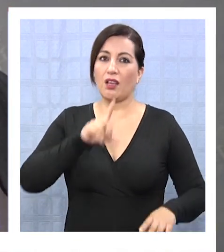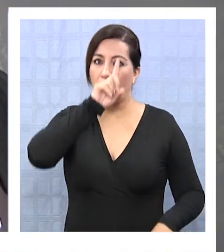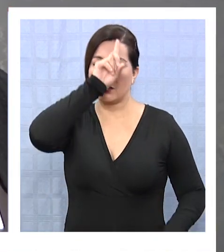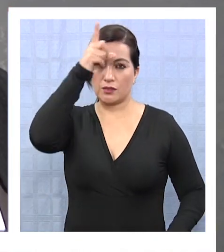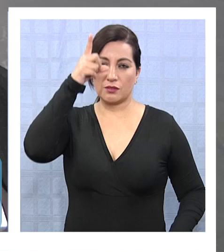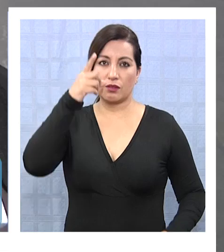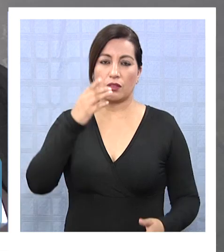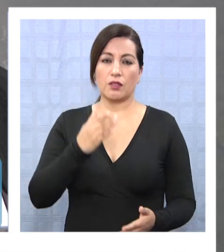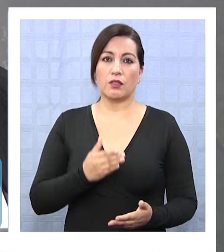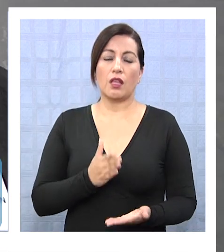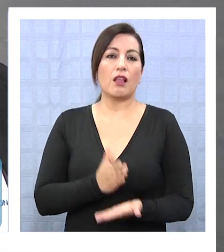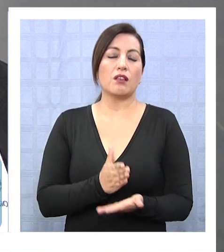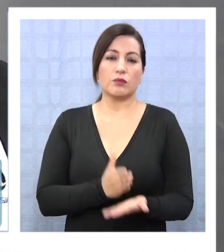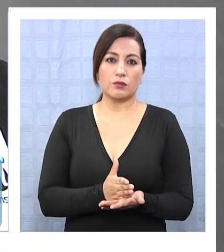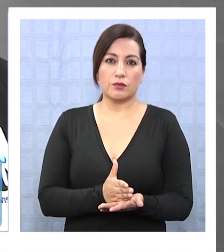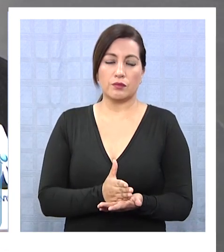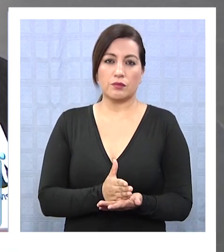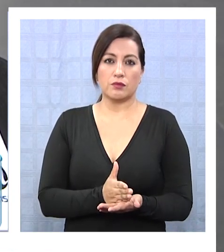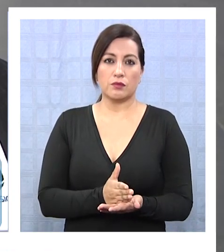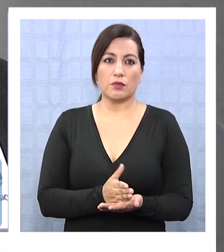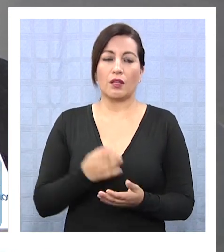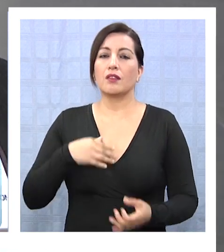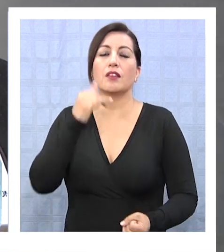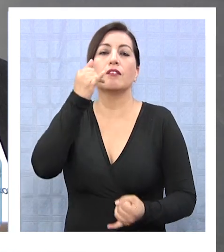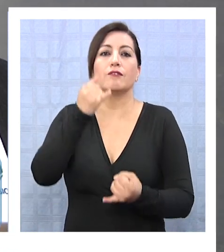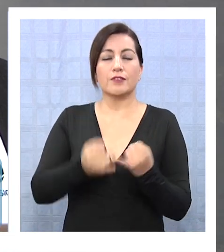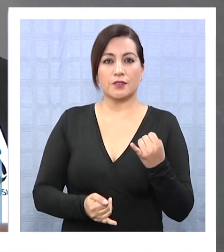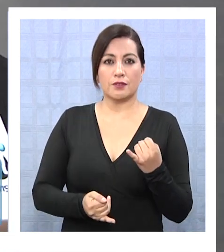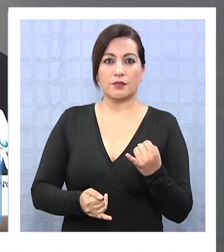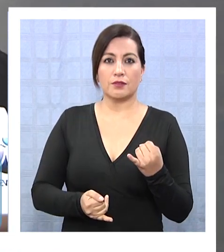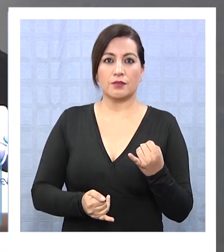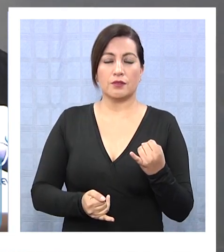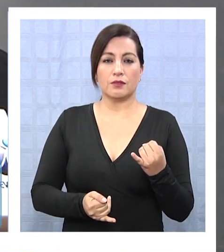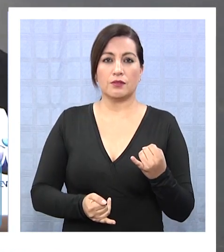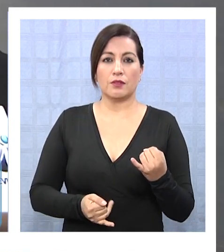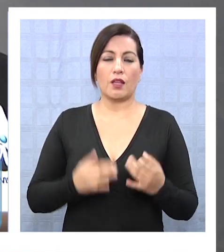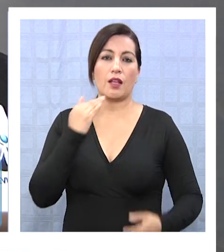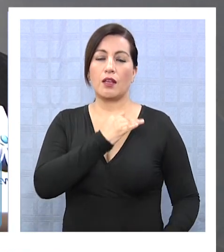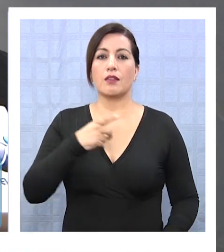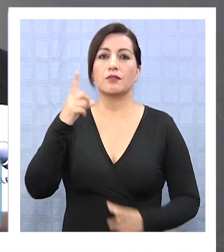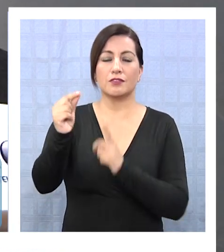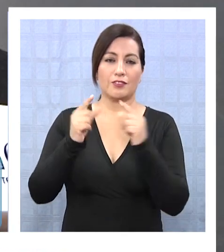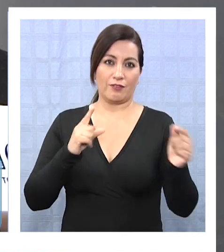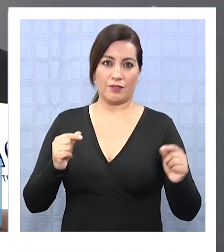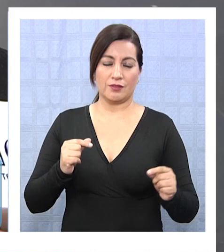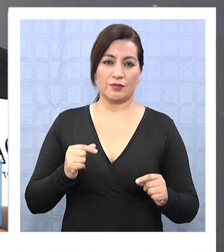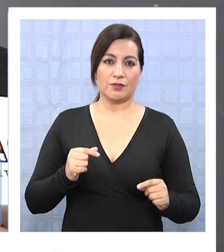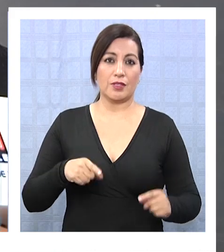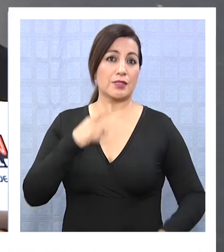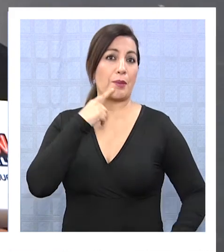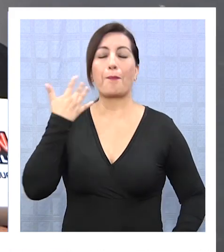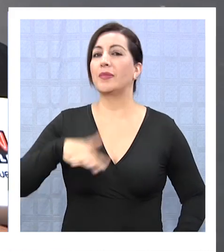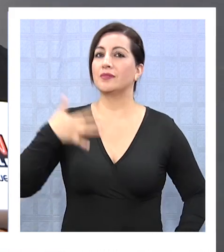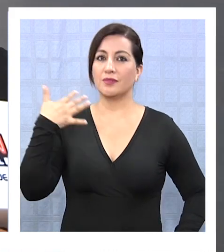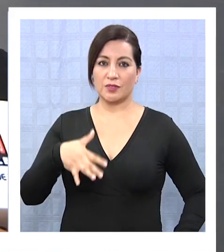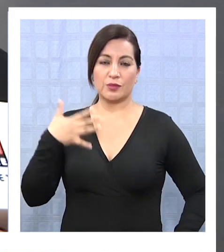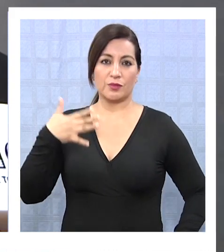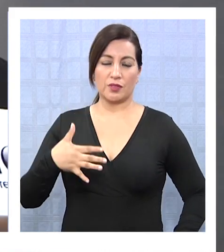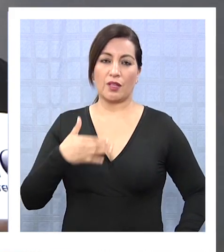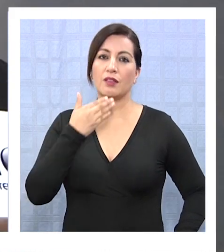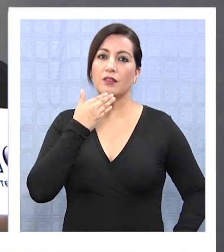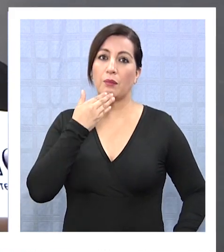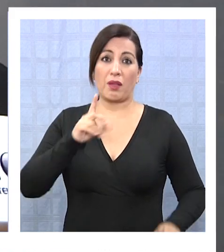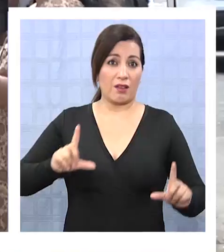tradiciones de los salesianos es el término, el llegar a que las chicas se retiren, este es como para ellas más importante